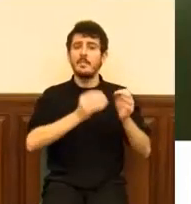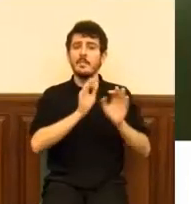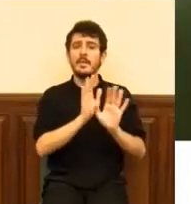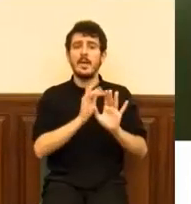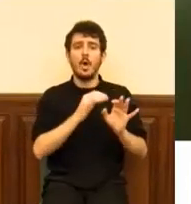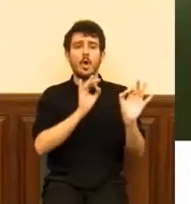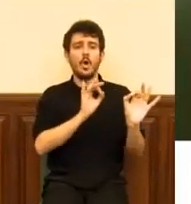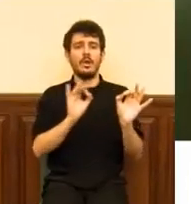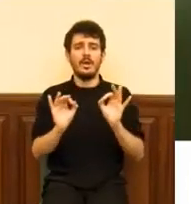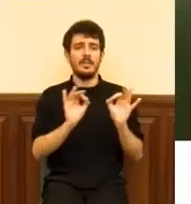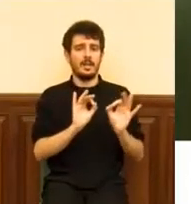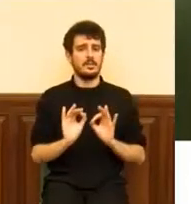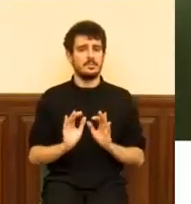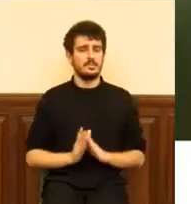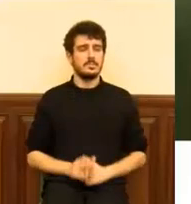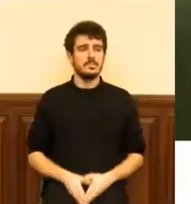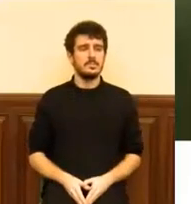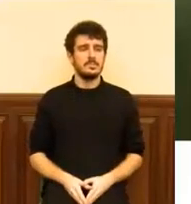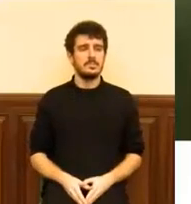organizarlo.